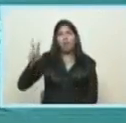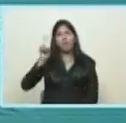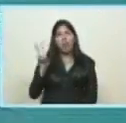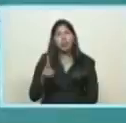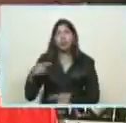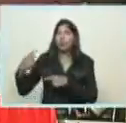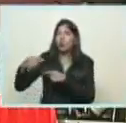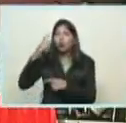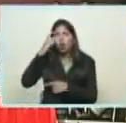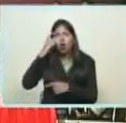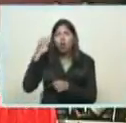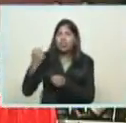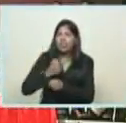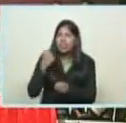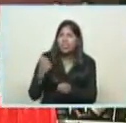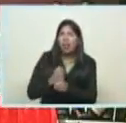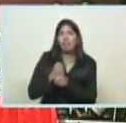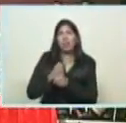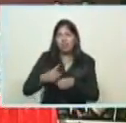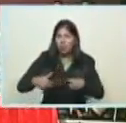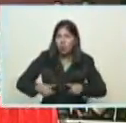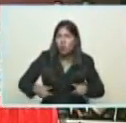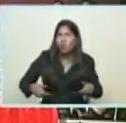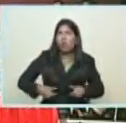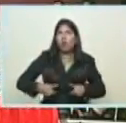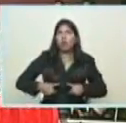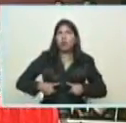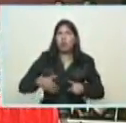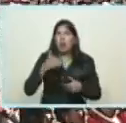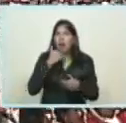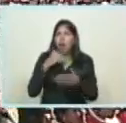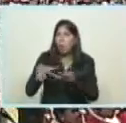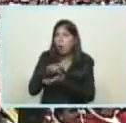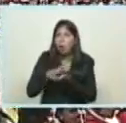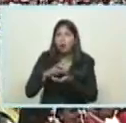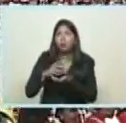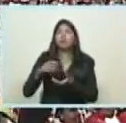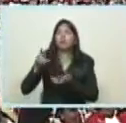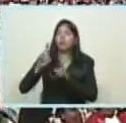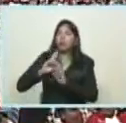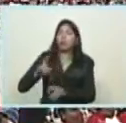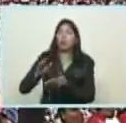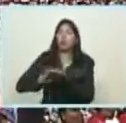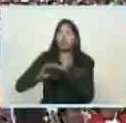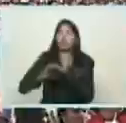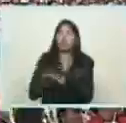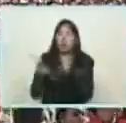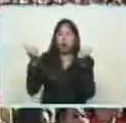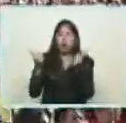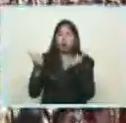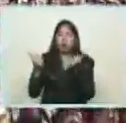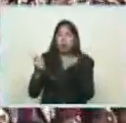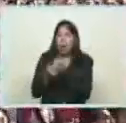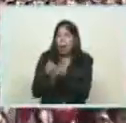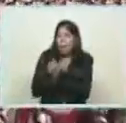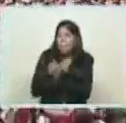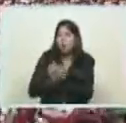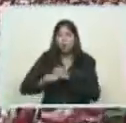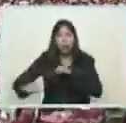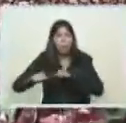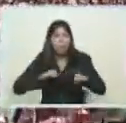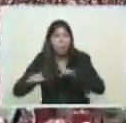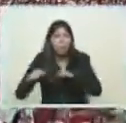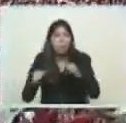todos los días trabaja, que todos los días resuelve problemas, que todos los días con amor va en